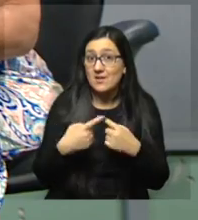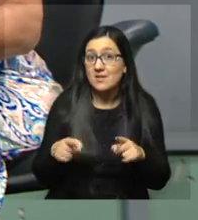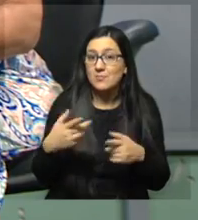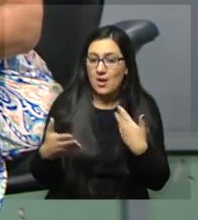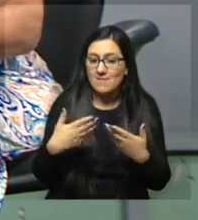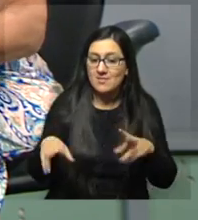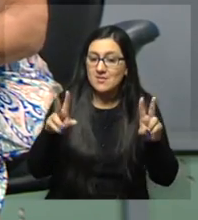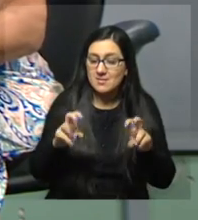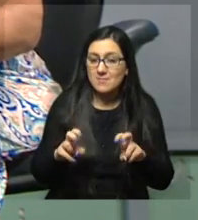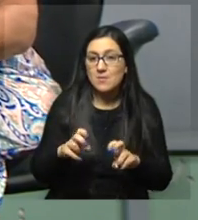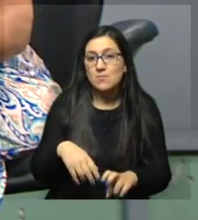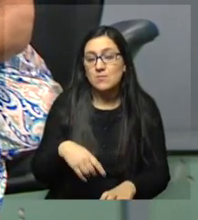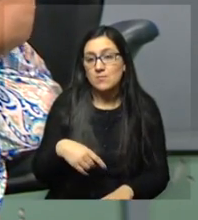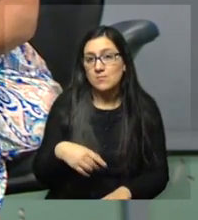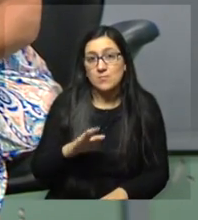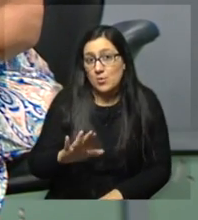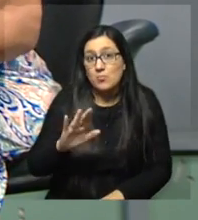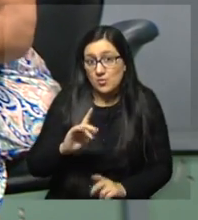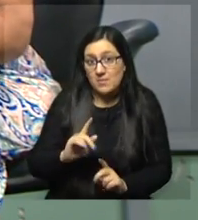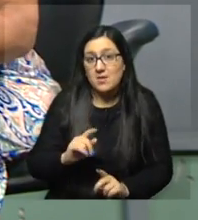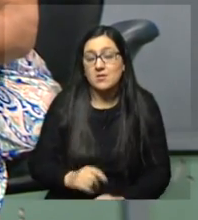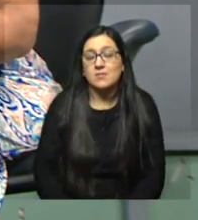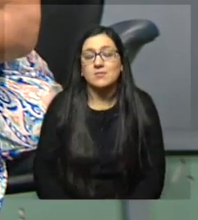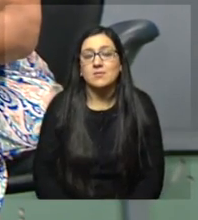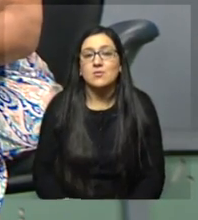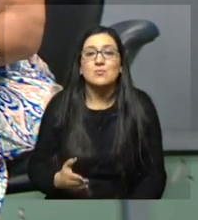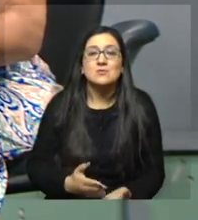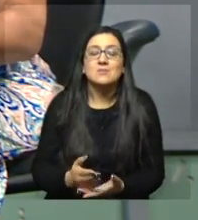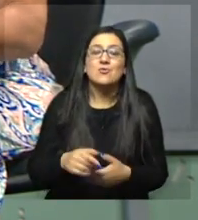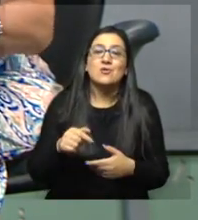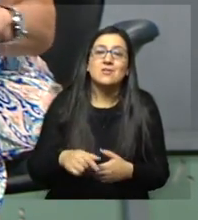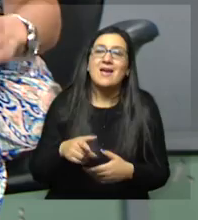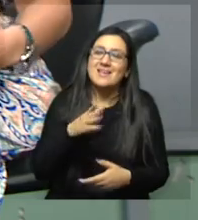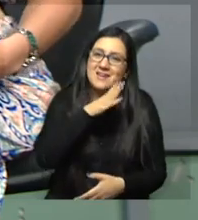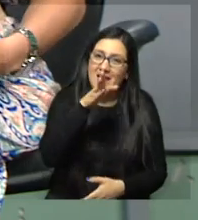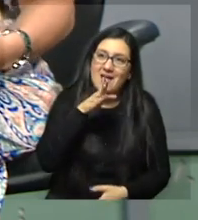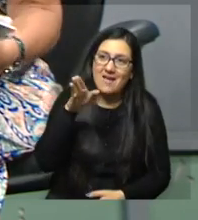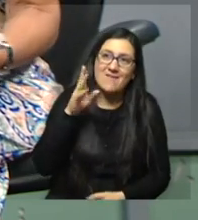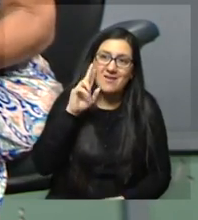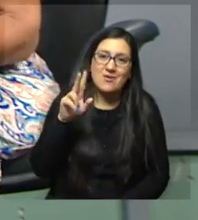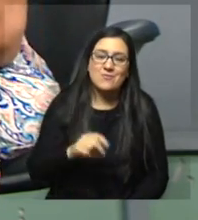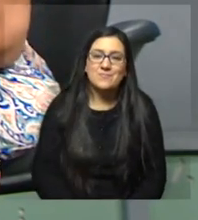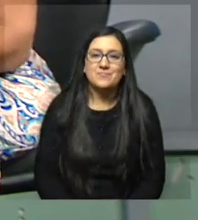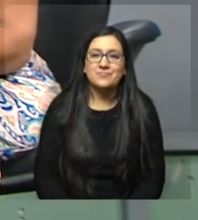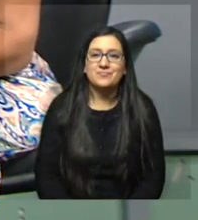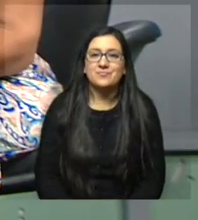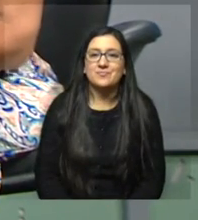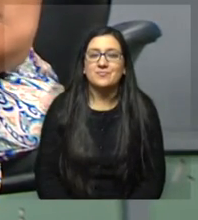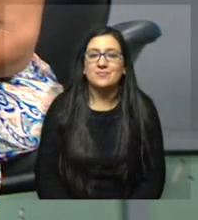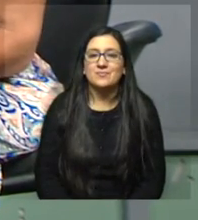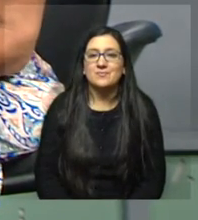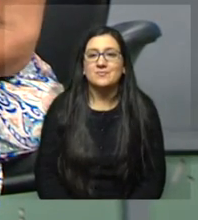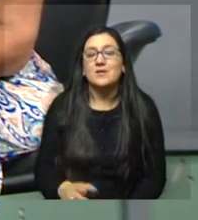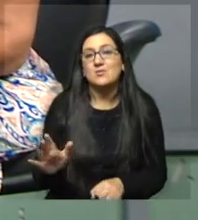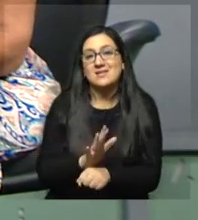temas que son absolutamente nuestros, así que, como siempre, con toda esta temporada hay que ir a verla. Y bueno, el despliegue de nuestras